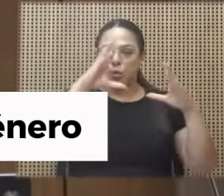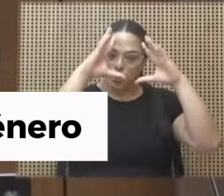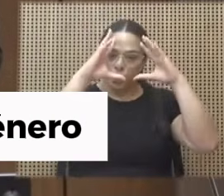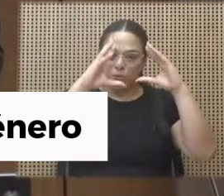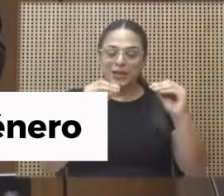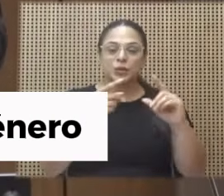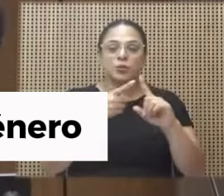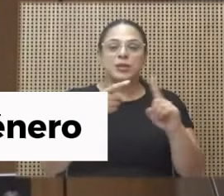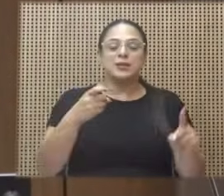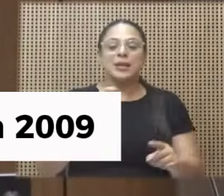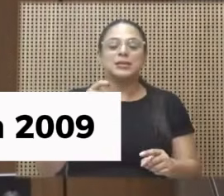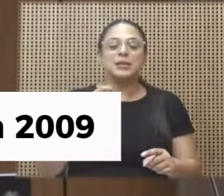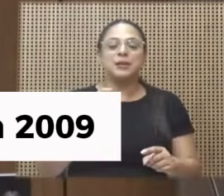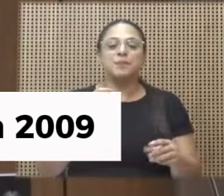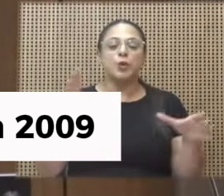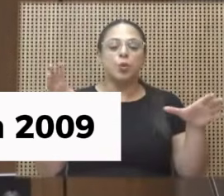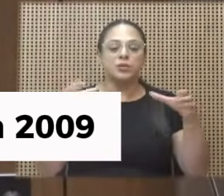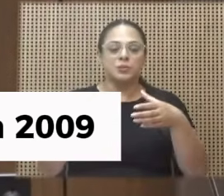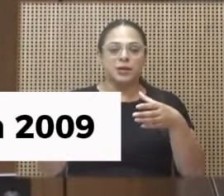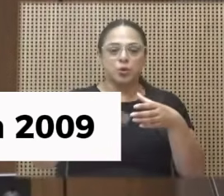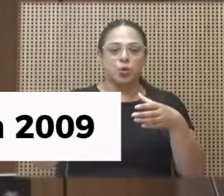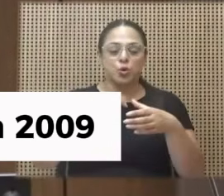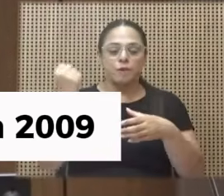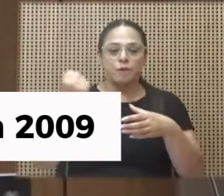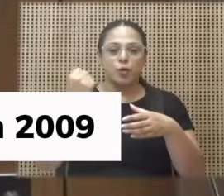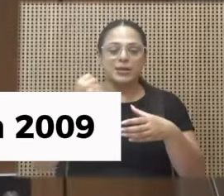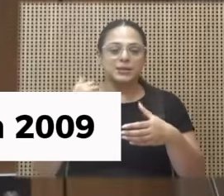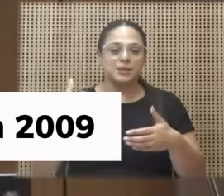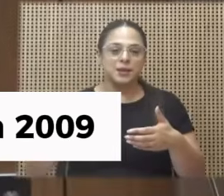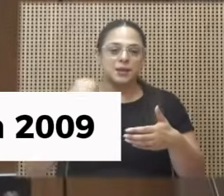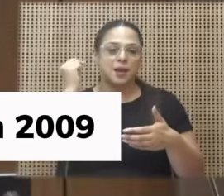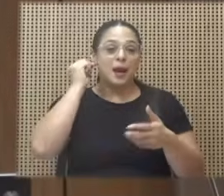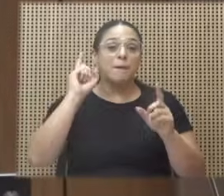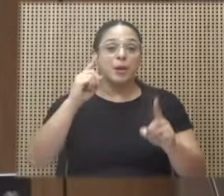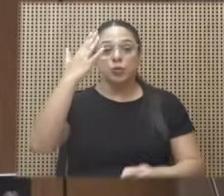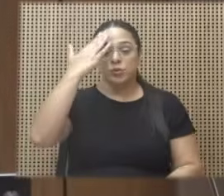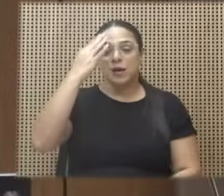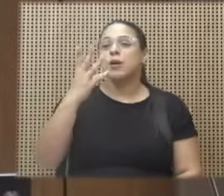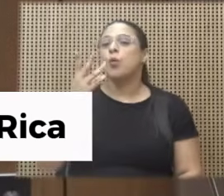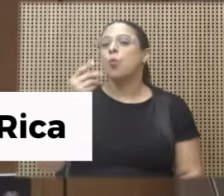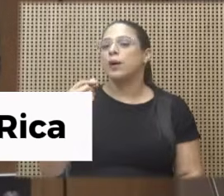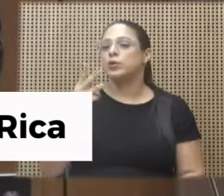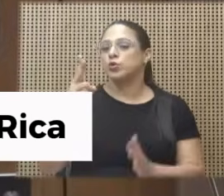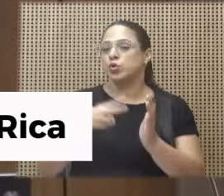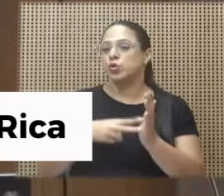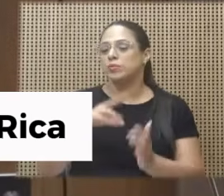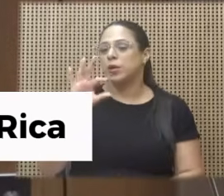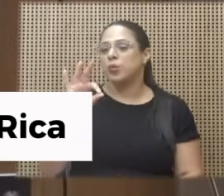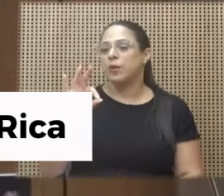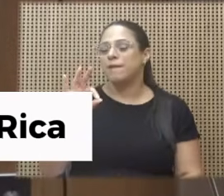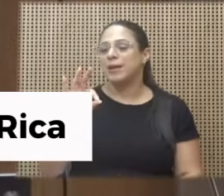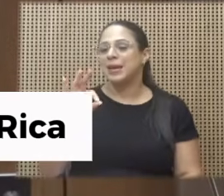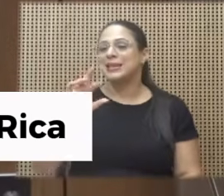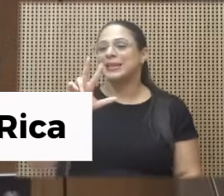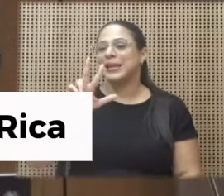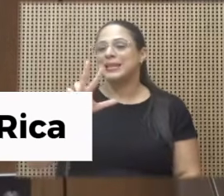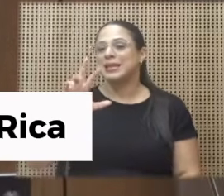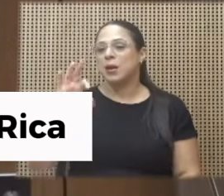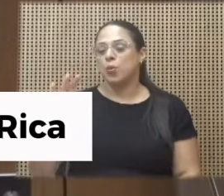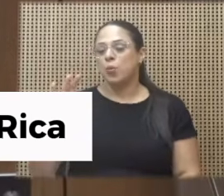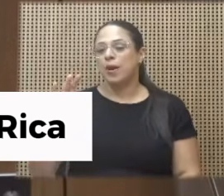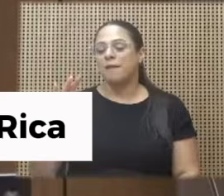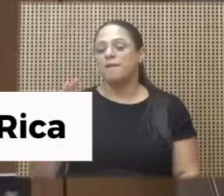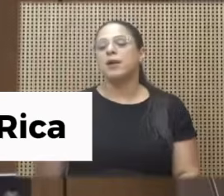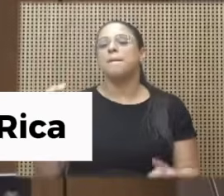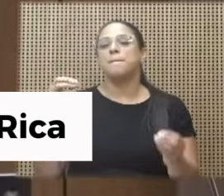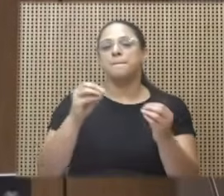de la Violencia de Género. Pero ¿sabe cuántos femicidios hubo en el 2009? 39, más que el año